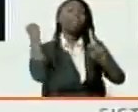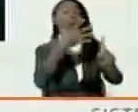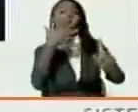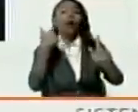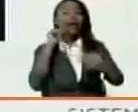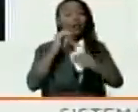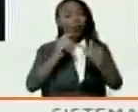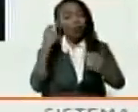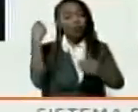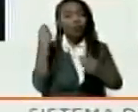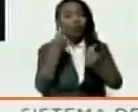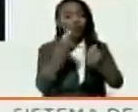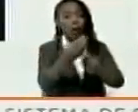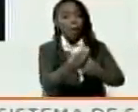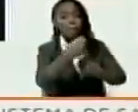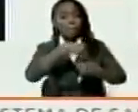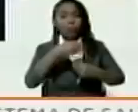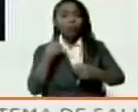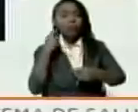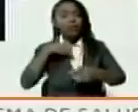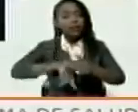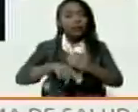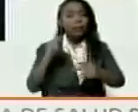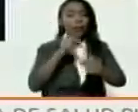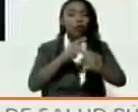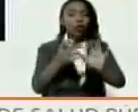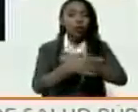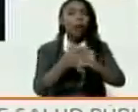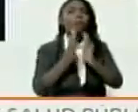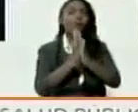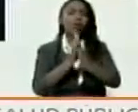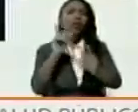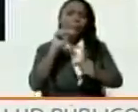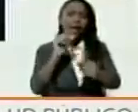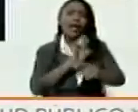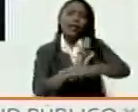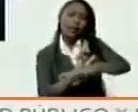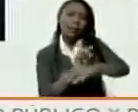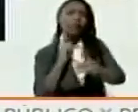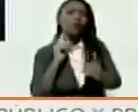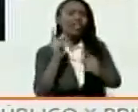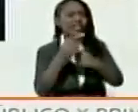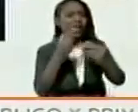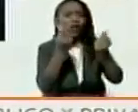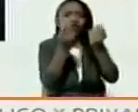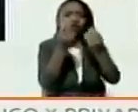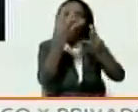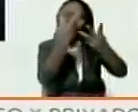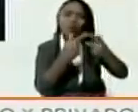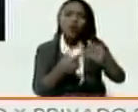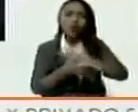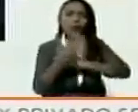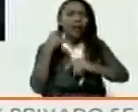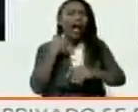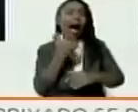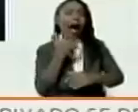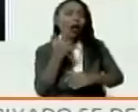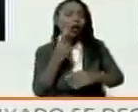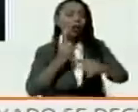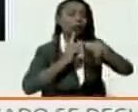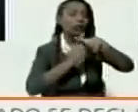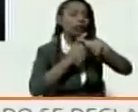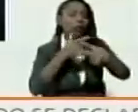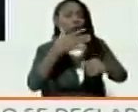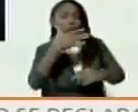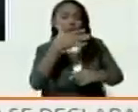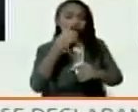ingresos petroleros. También, por favor, si me podría precisar qué cifras tiene sobre casos sospechosos que hayan